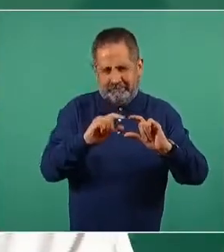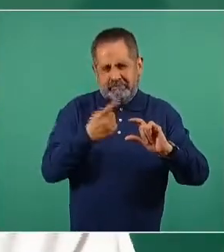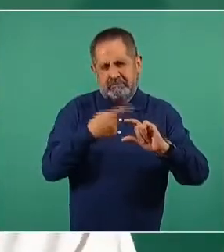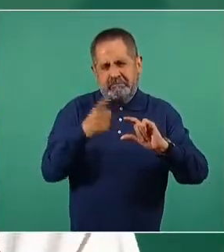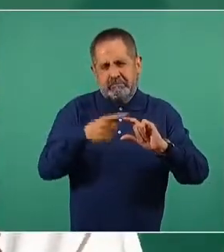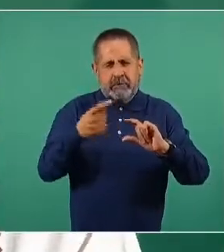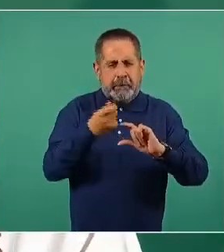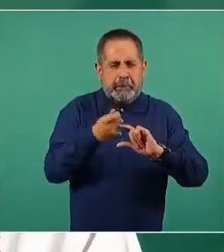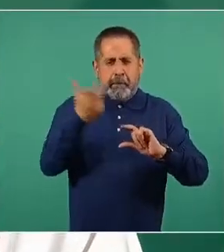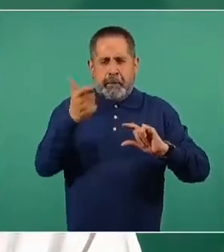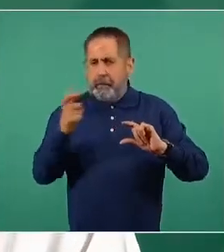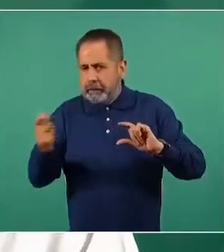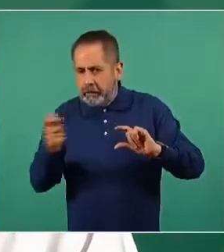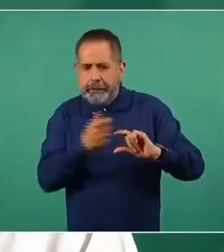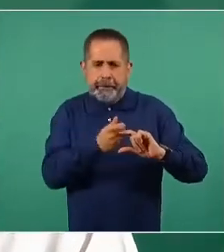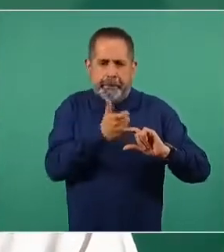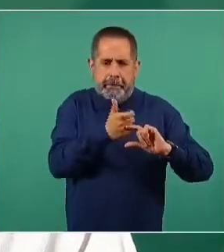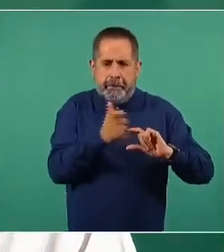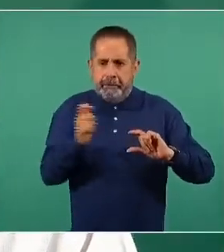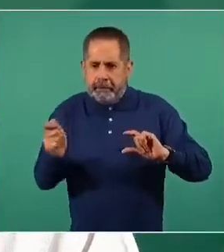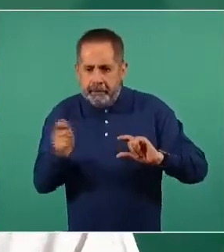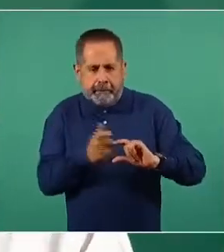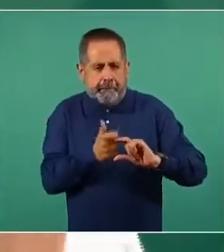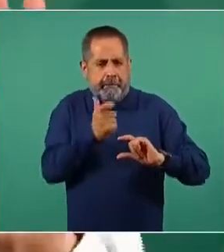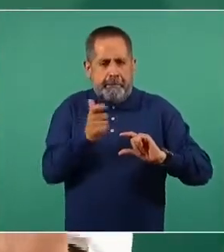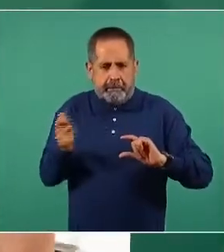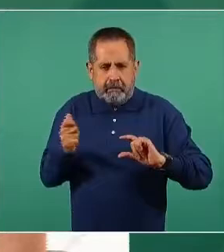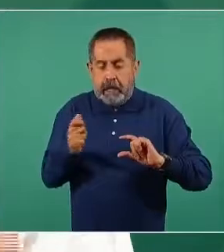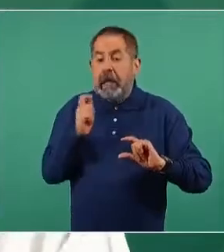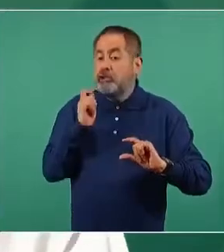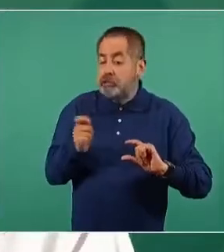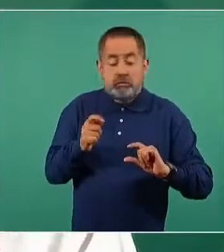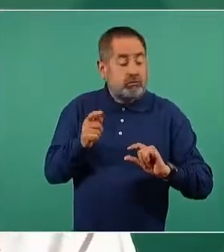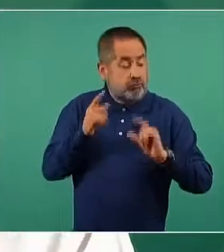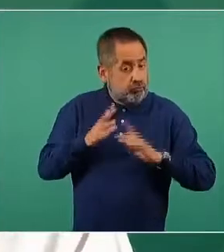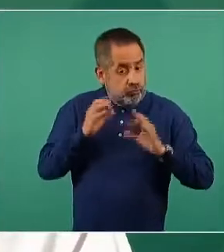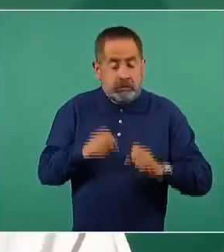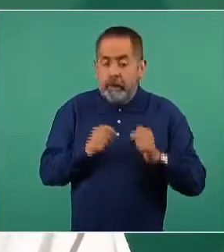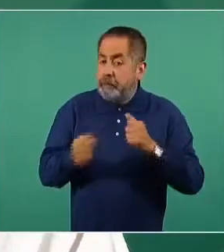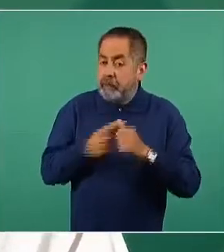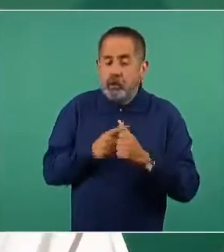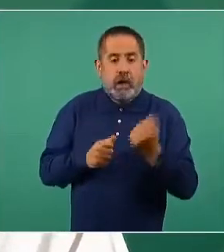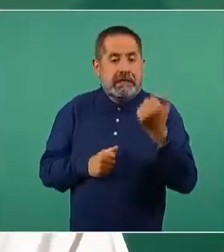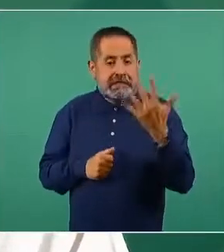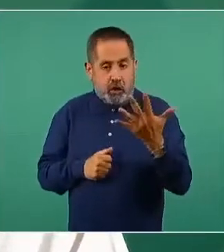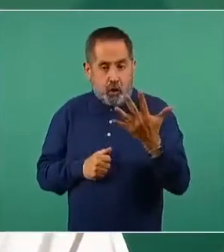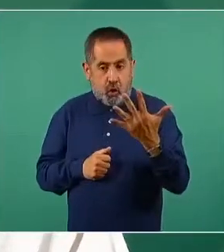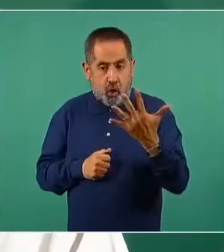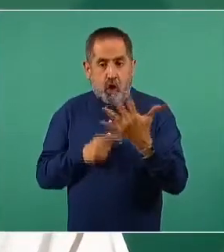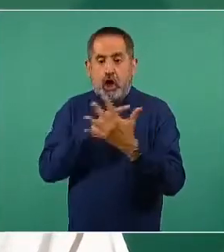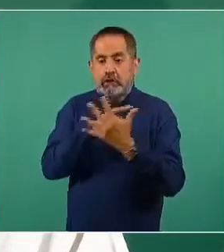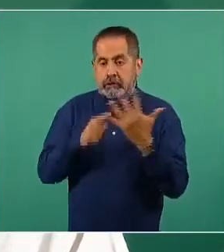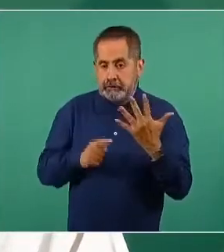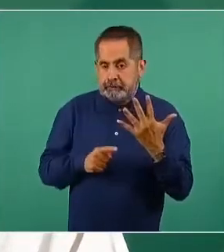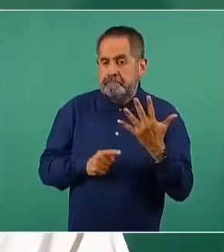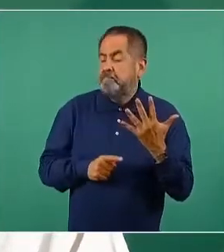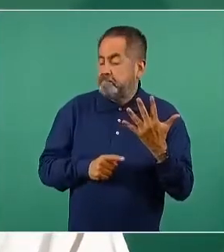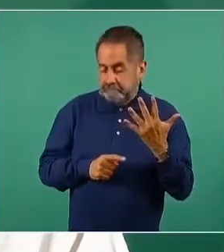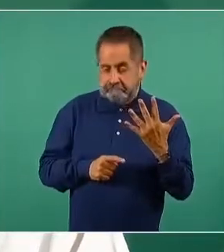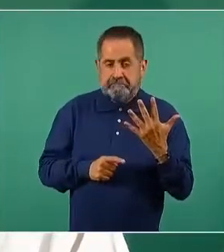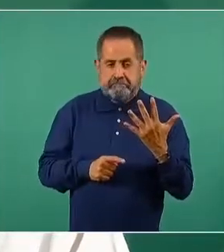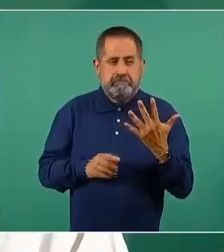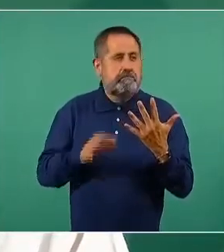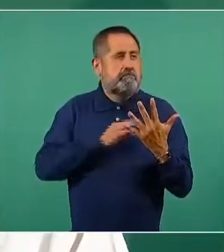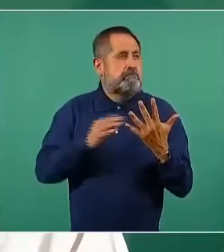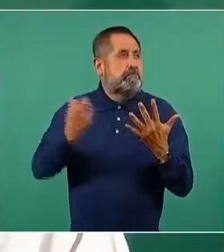multidosis, que estaba destinada para ser usada en 5 dosis. Pero después, esto ya tiene